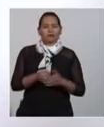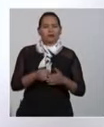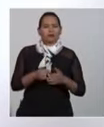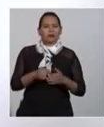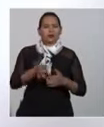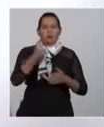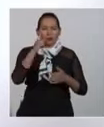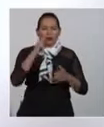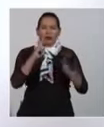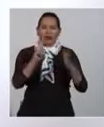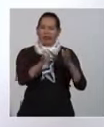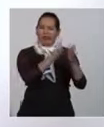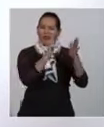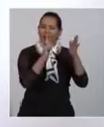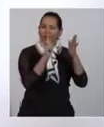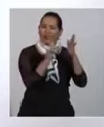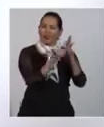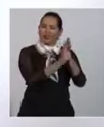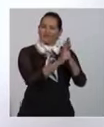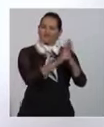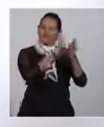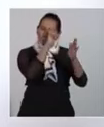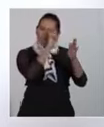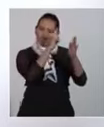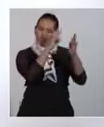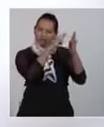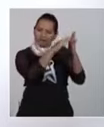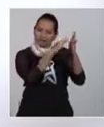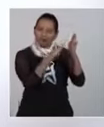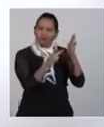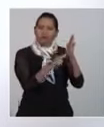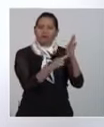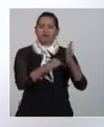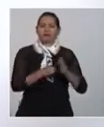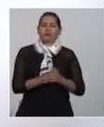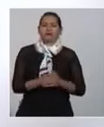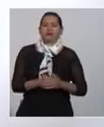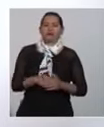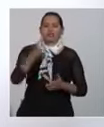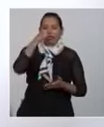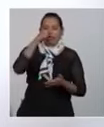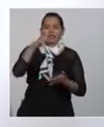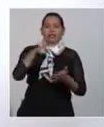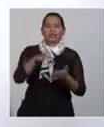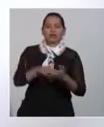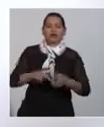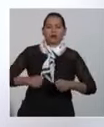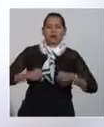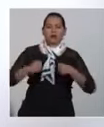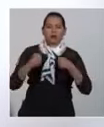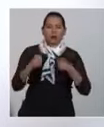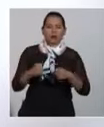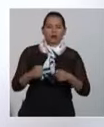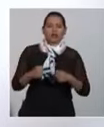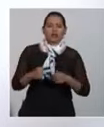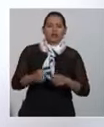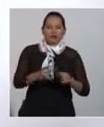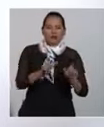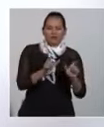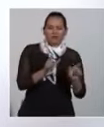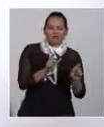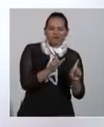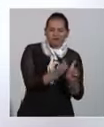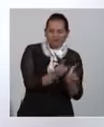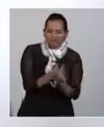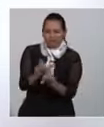no como excepción. Creo que el poder debe de cuidar a todos, debe de cuidar al interés general. Vamos a